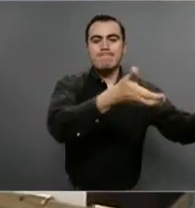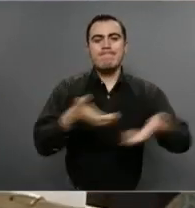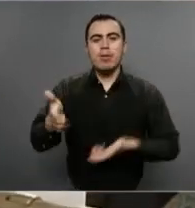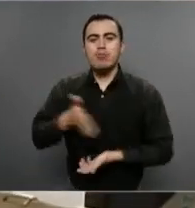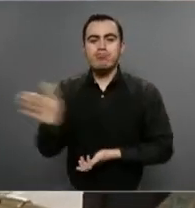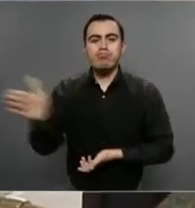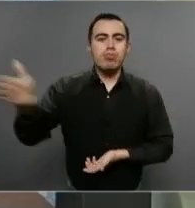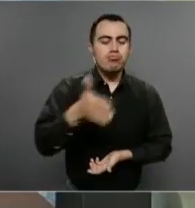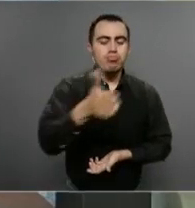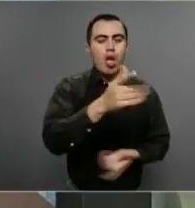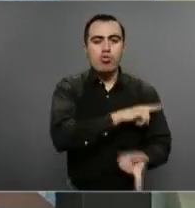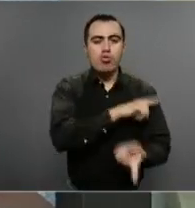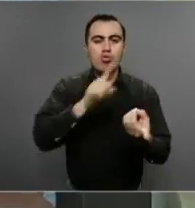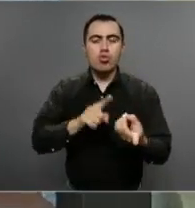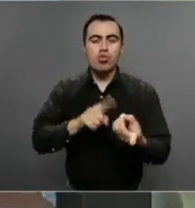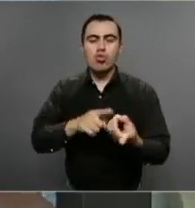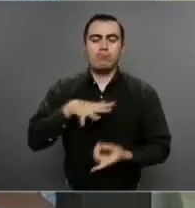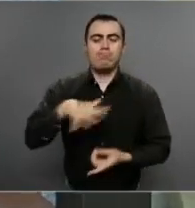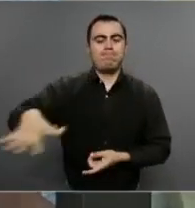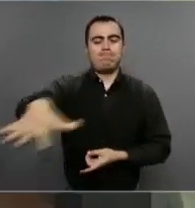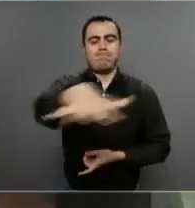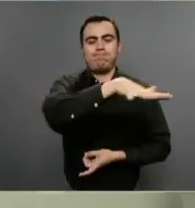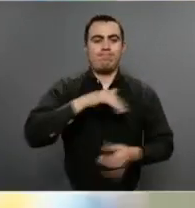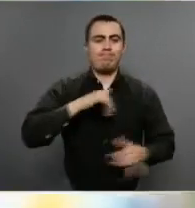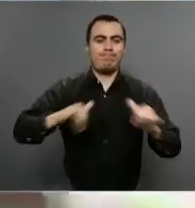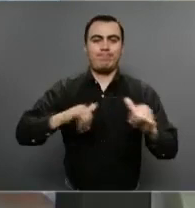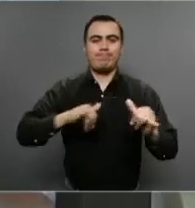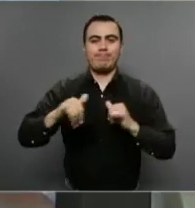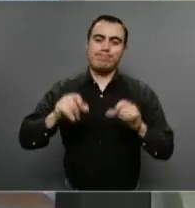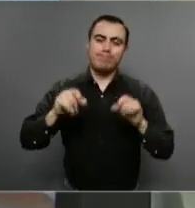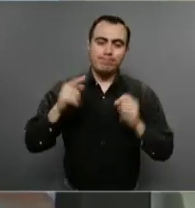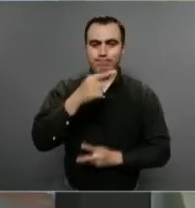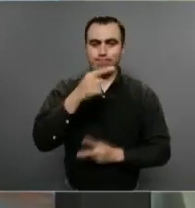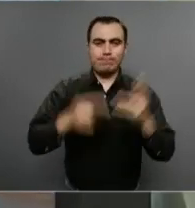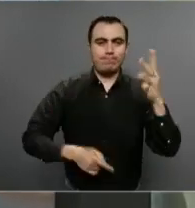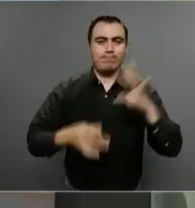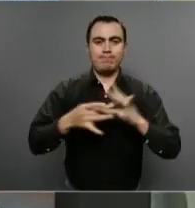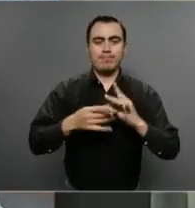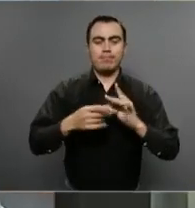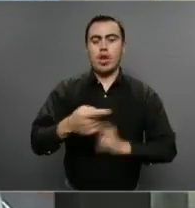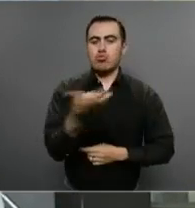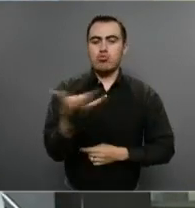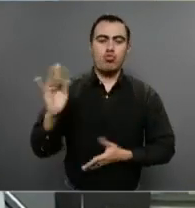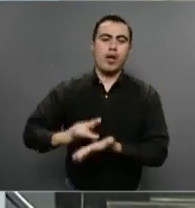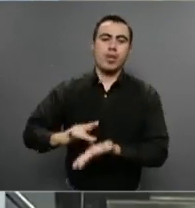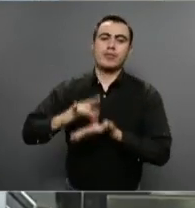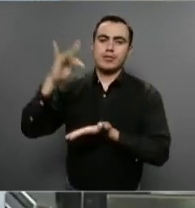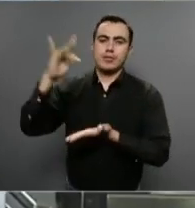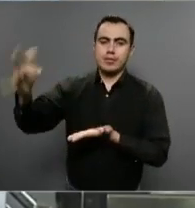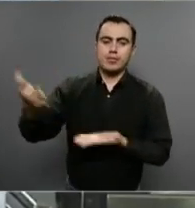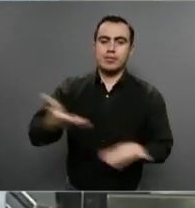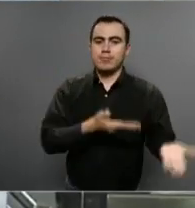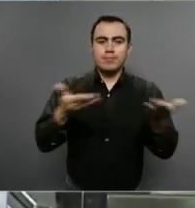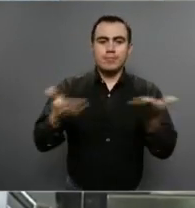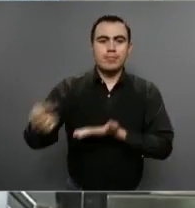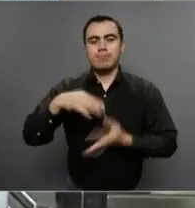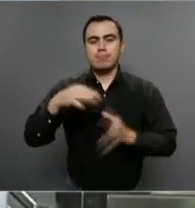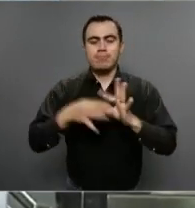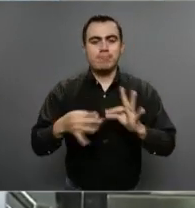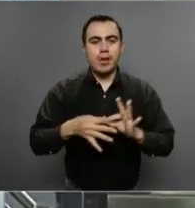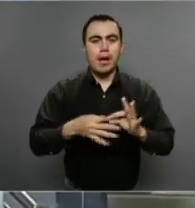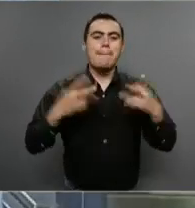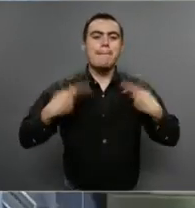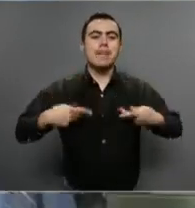este mensaje que gracias a ustedes podemos hacer llegar a su auditorio, es decir, la población callejera no es un foco de infección, la población callejera